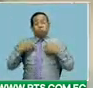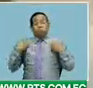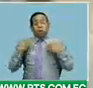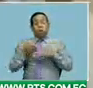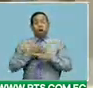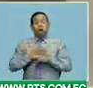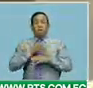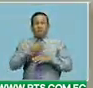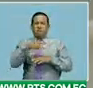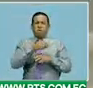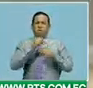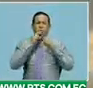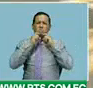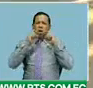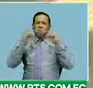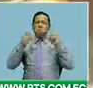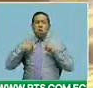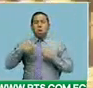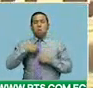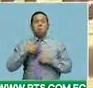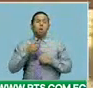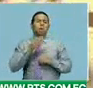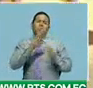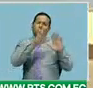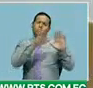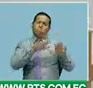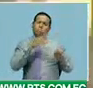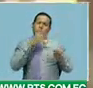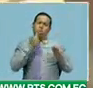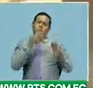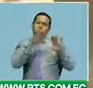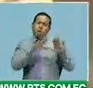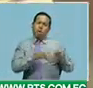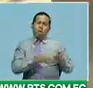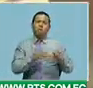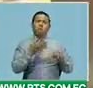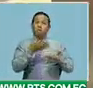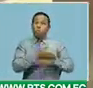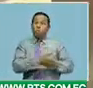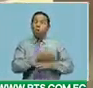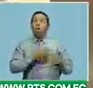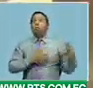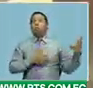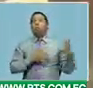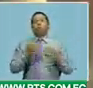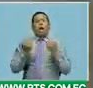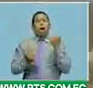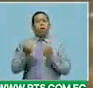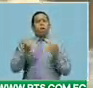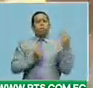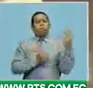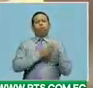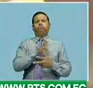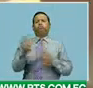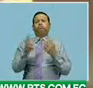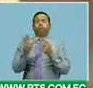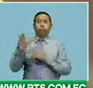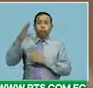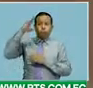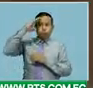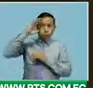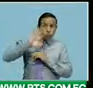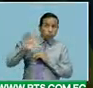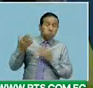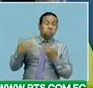unos minutos salieron los vehículos y posteriormente se dieron cuenta que aquí se había registrado una muerte violenta. Hay obviamente una investigación importante